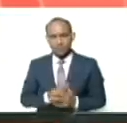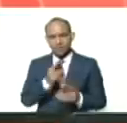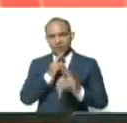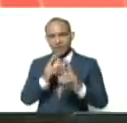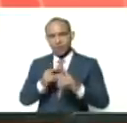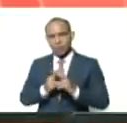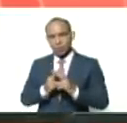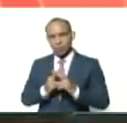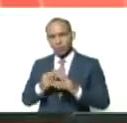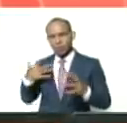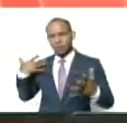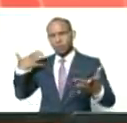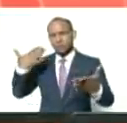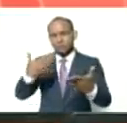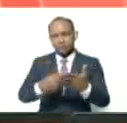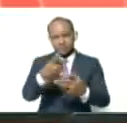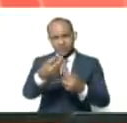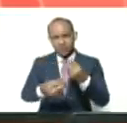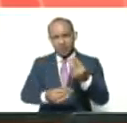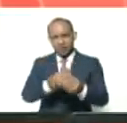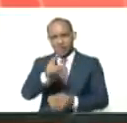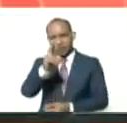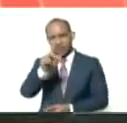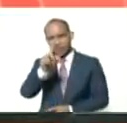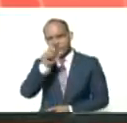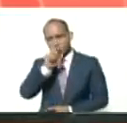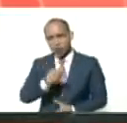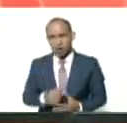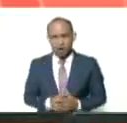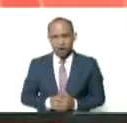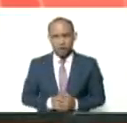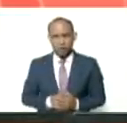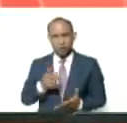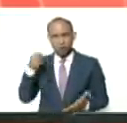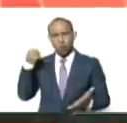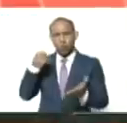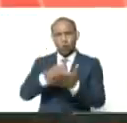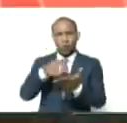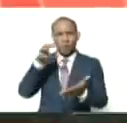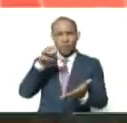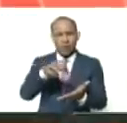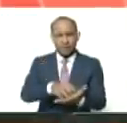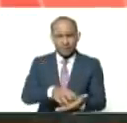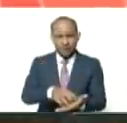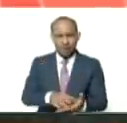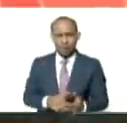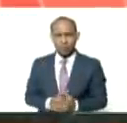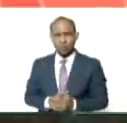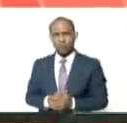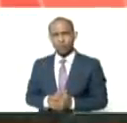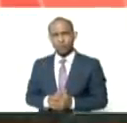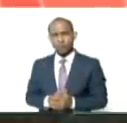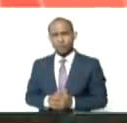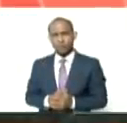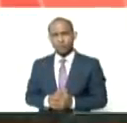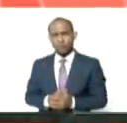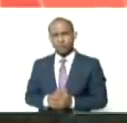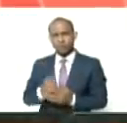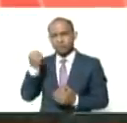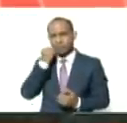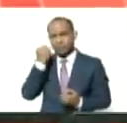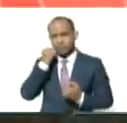Respóndeme, después de todo lo que ustedes han hecho en 21 años, del golpe de Estado de Carmona, de las guarimbas